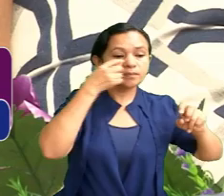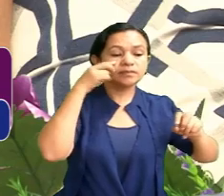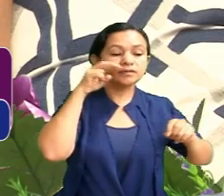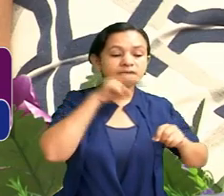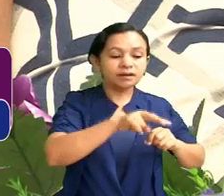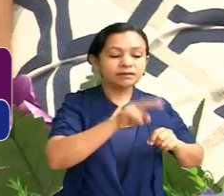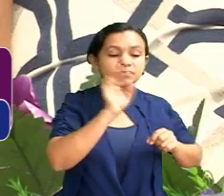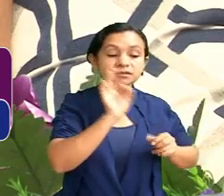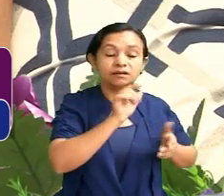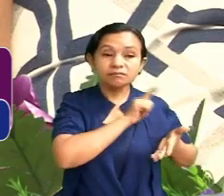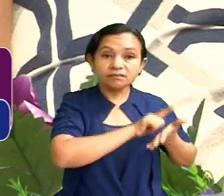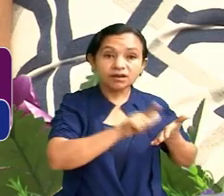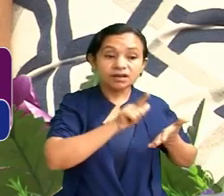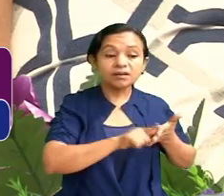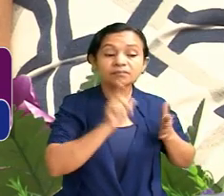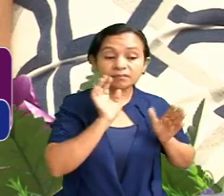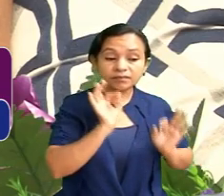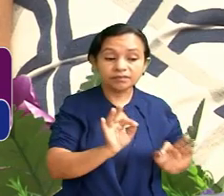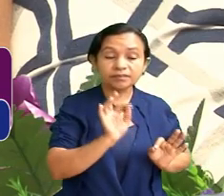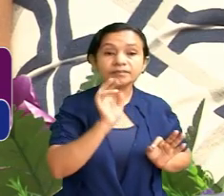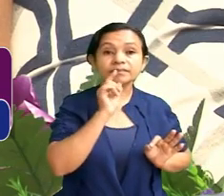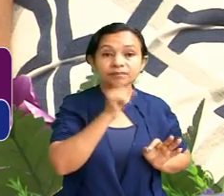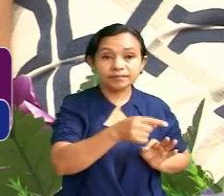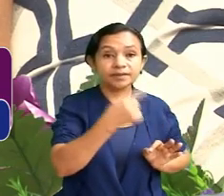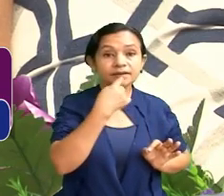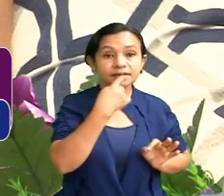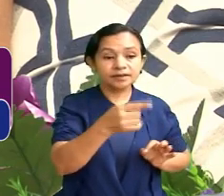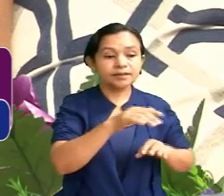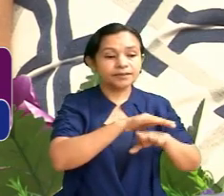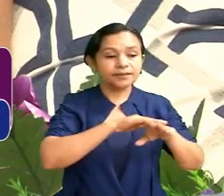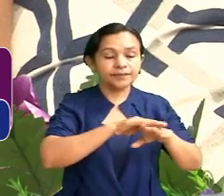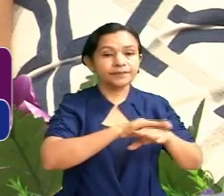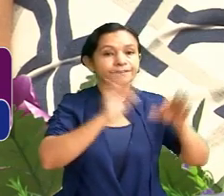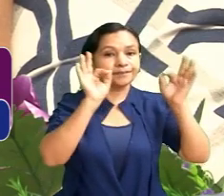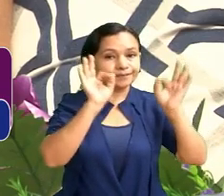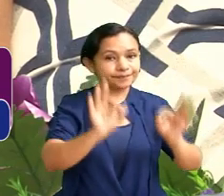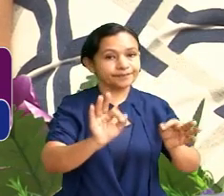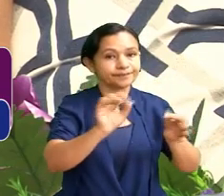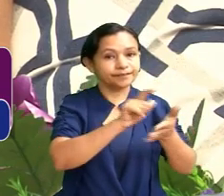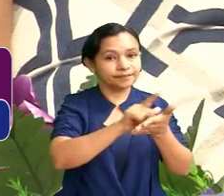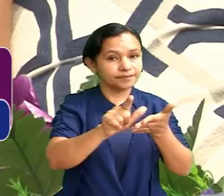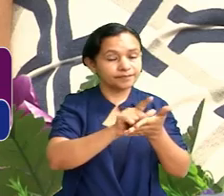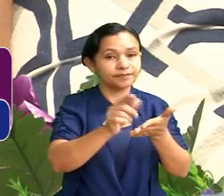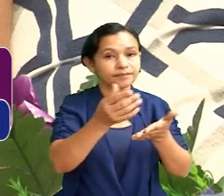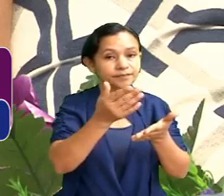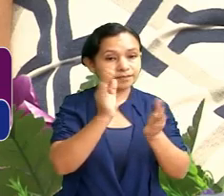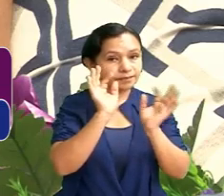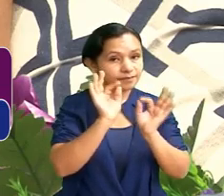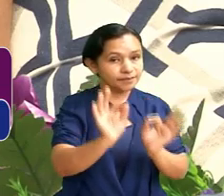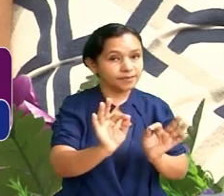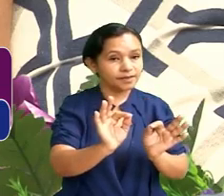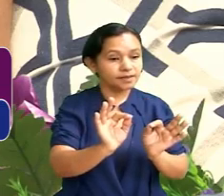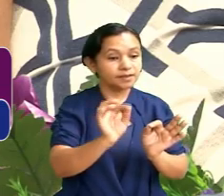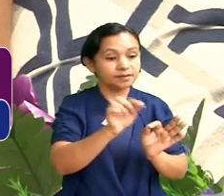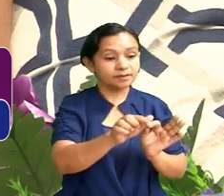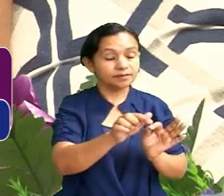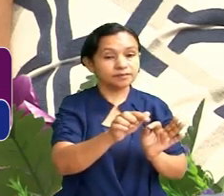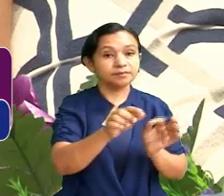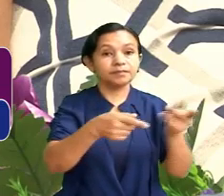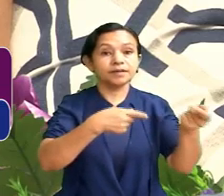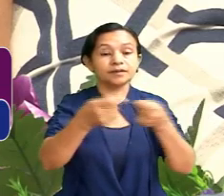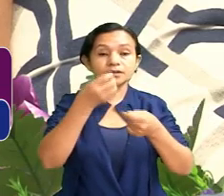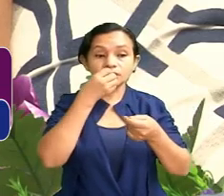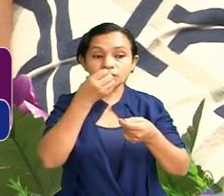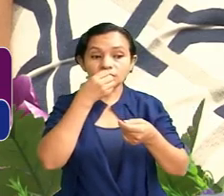prestan o venden servicios de alimentación para garantizar que tengan las medidas de sanidad de salubridad adecuadas que puedan ser sitios adecuados para vender